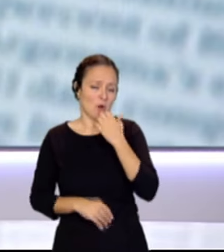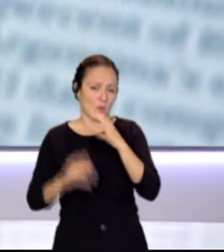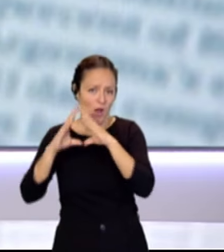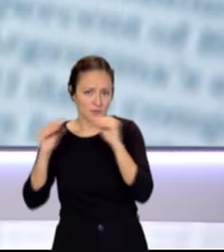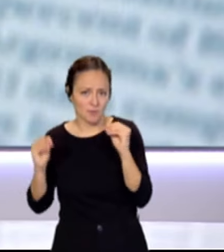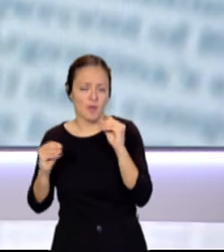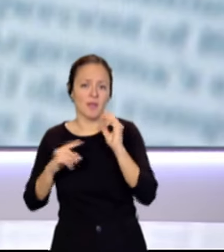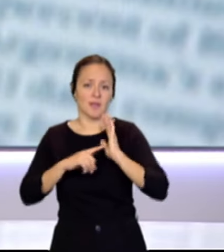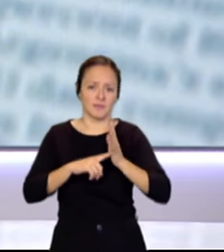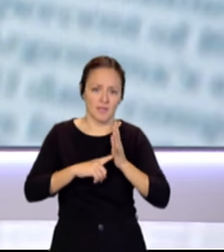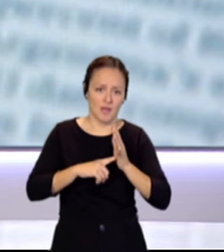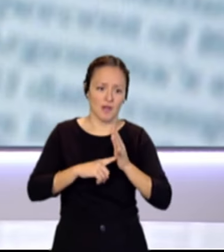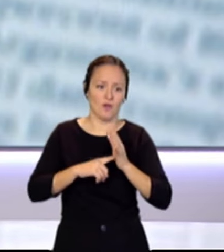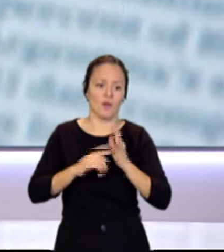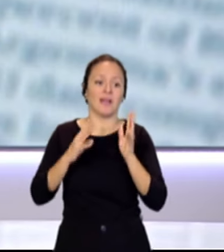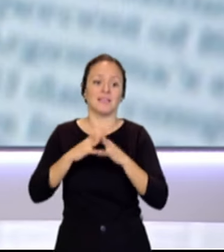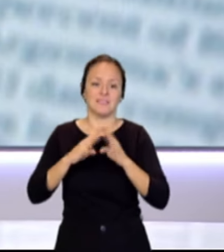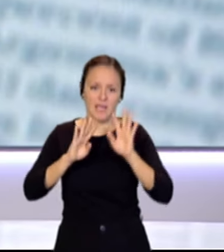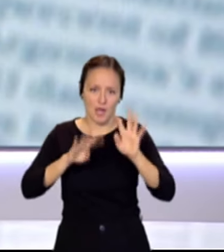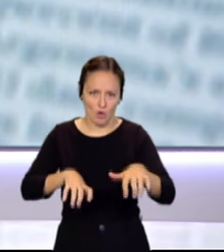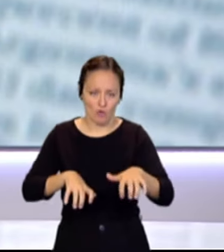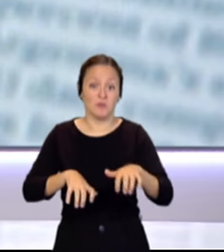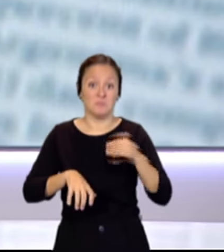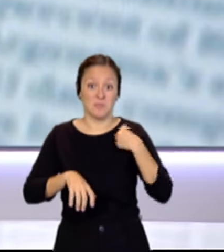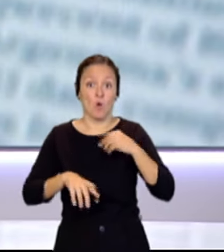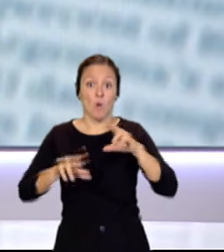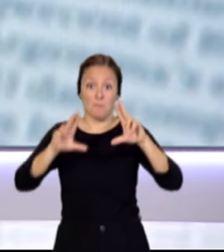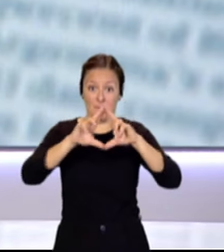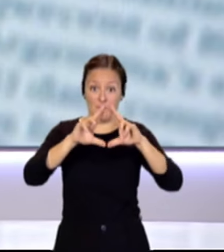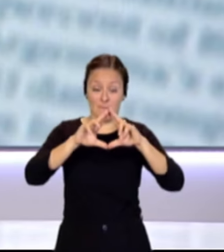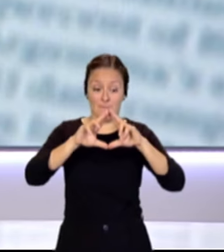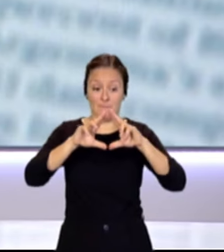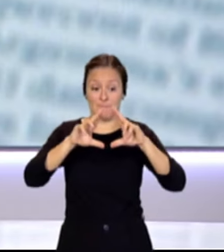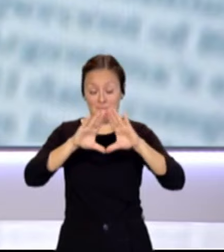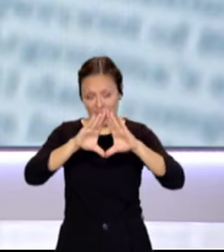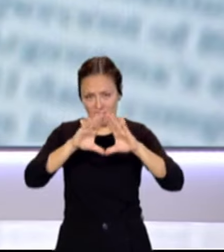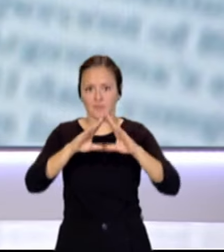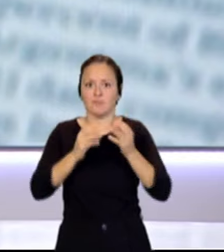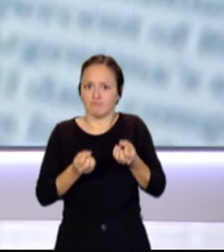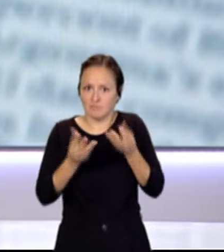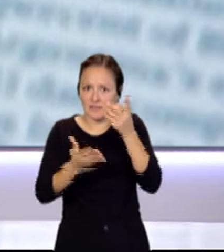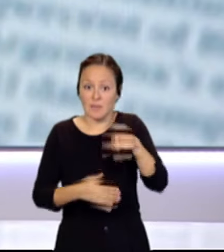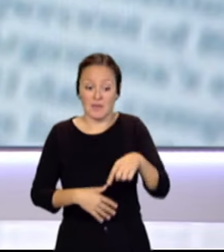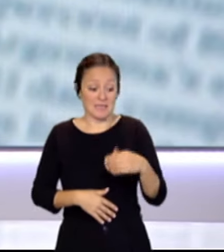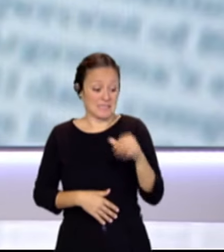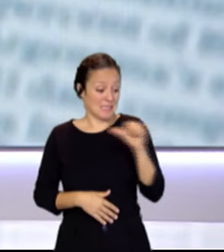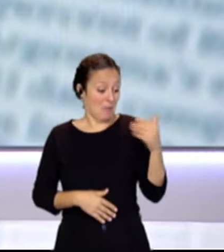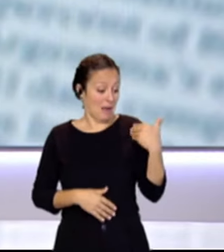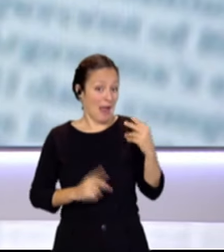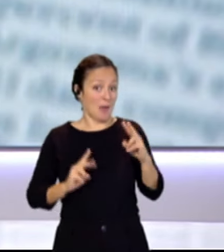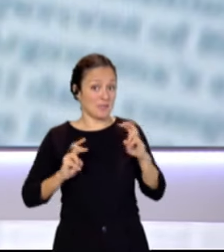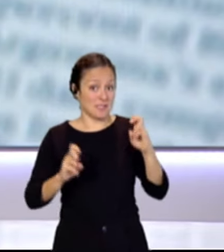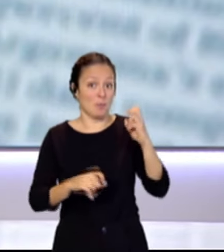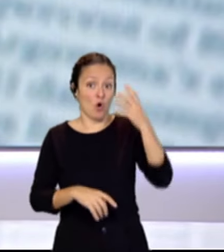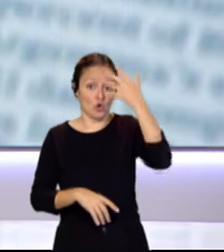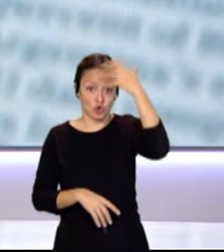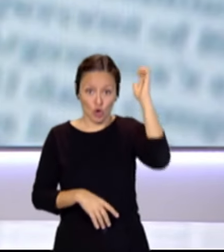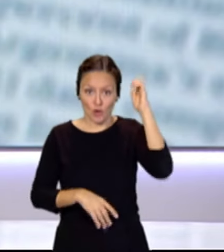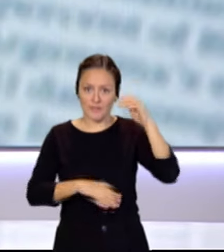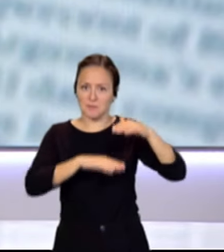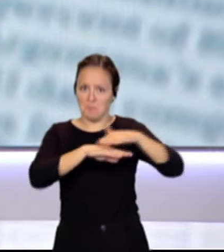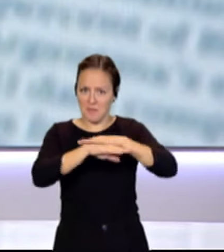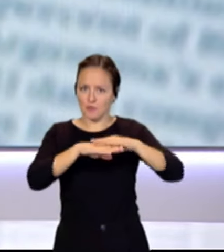Castilla y león también se pronunciaban desde la comunidad de Madrid es cierto que a principios de semana el propio gobierno el ministro Torres avanzaba que habría